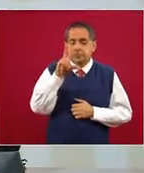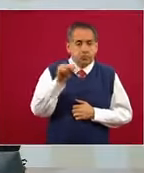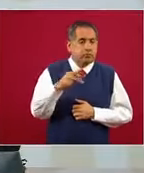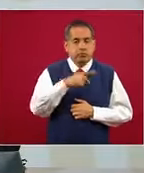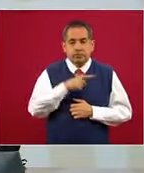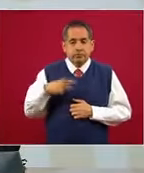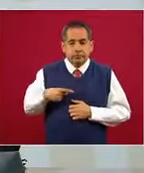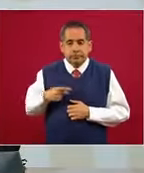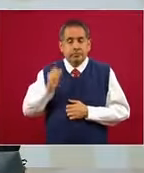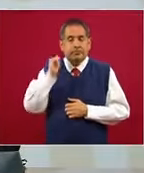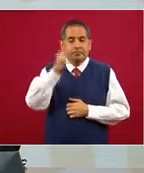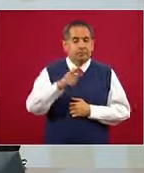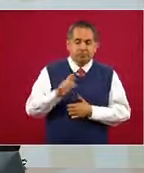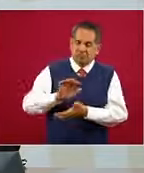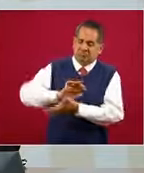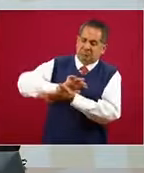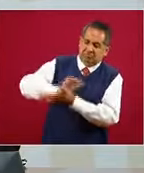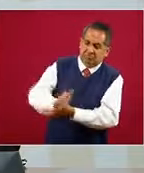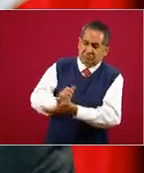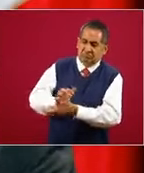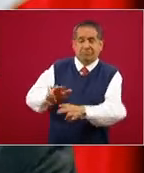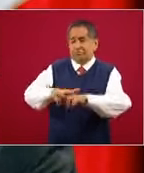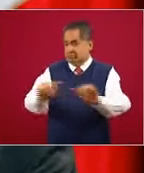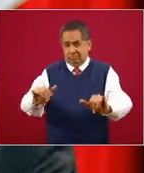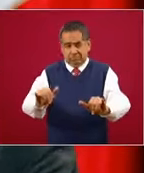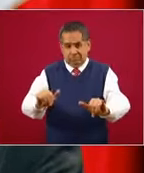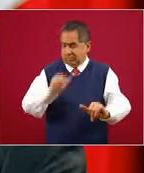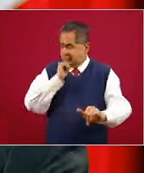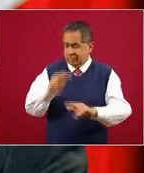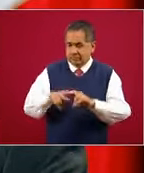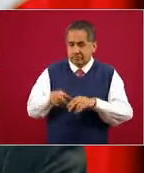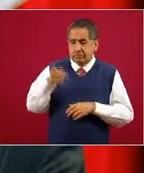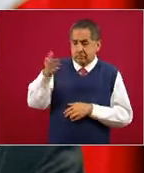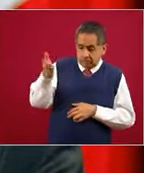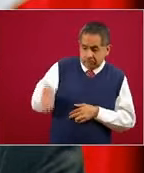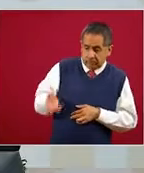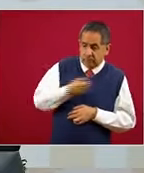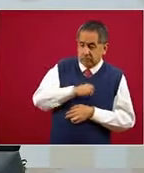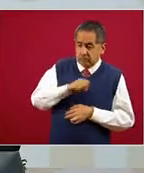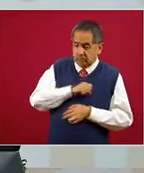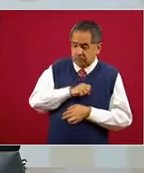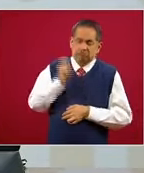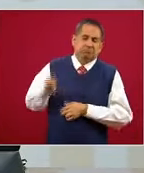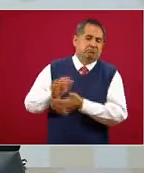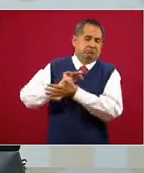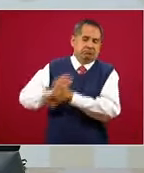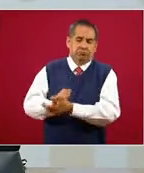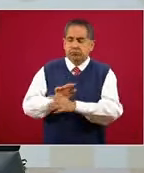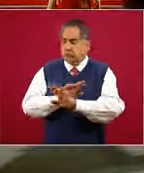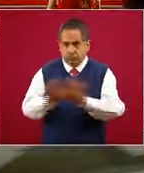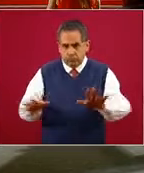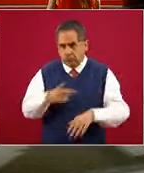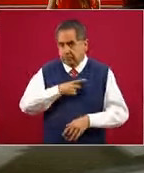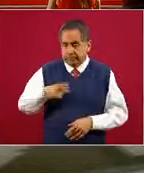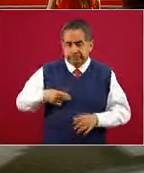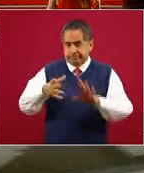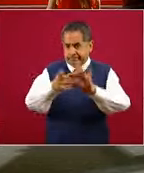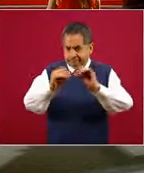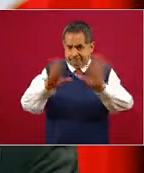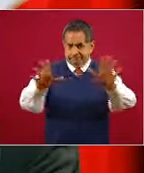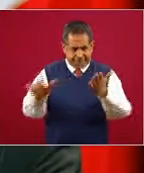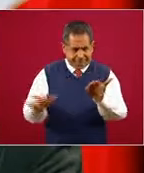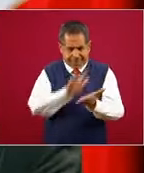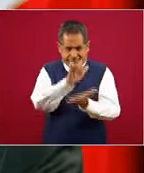exista acto de discriminación alguno por condiciones de salud. Esto debe quedar clarísimo. Las